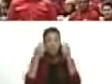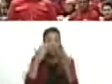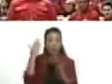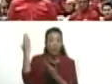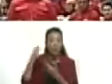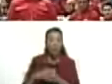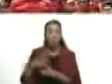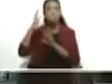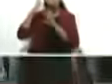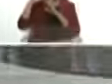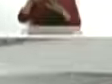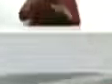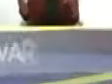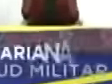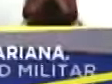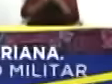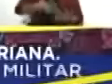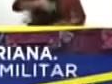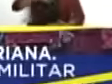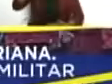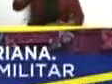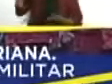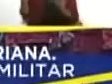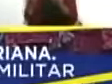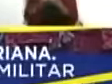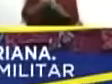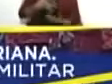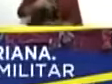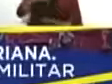nuestro comandante está con nosotros.